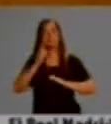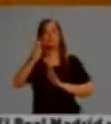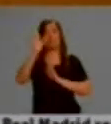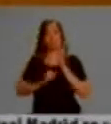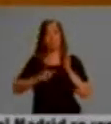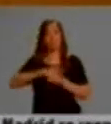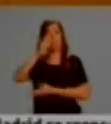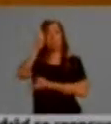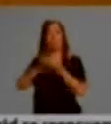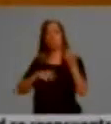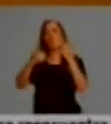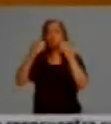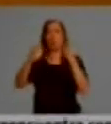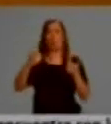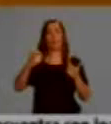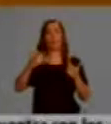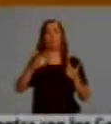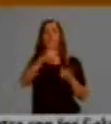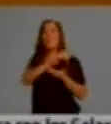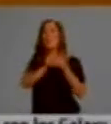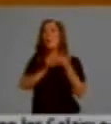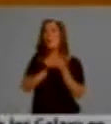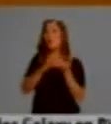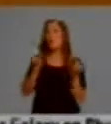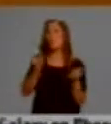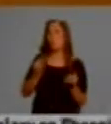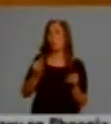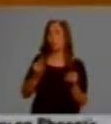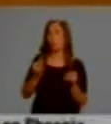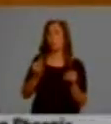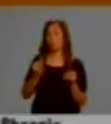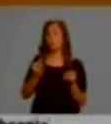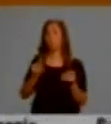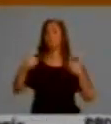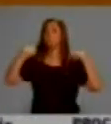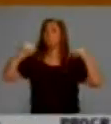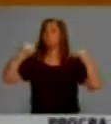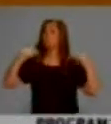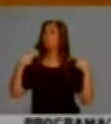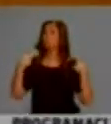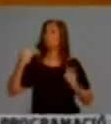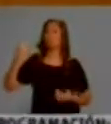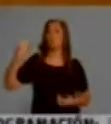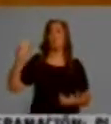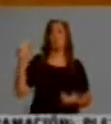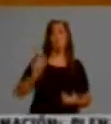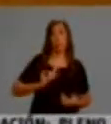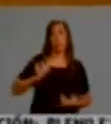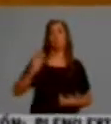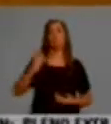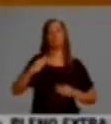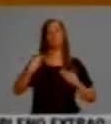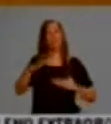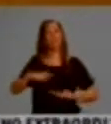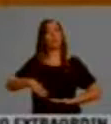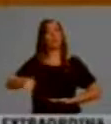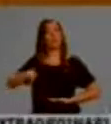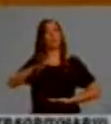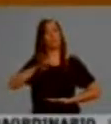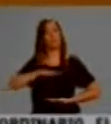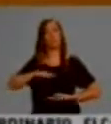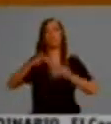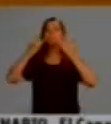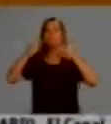Estatuto de Cataluña, cuando se habla de la responsabilidad y la capacidad de